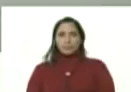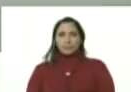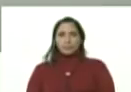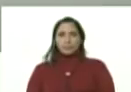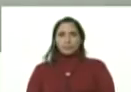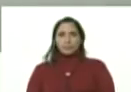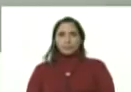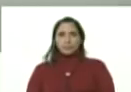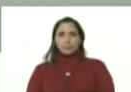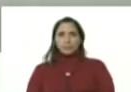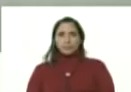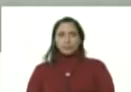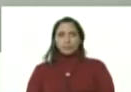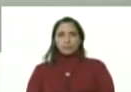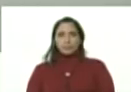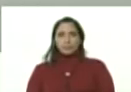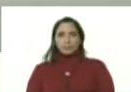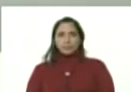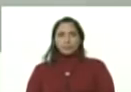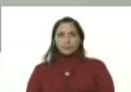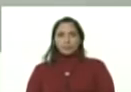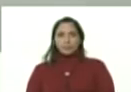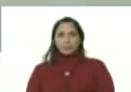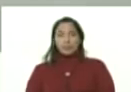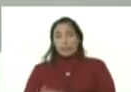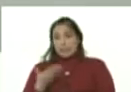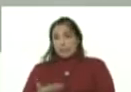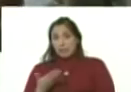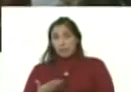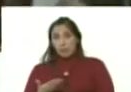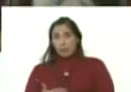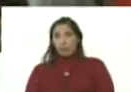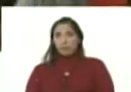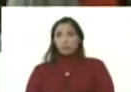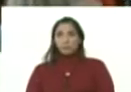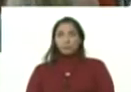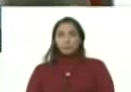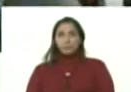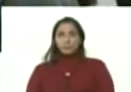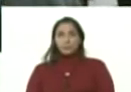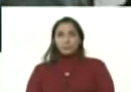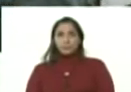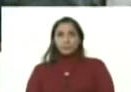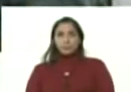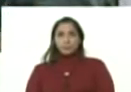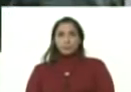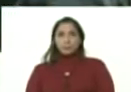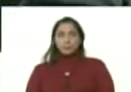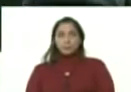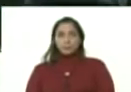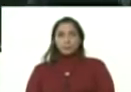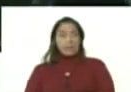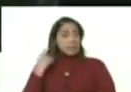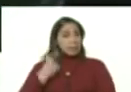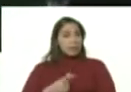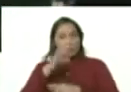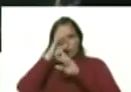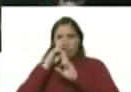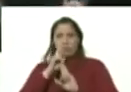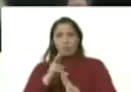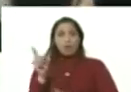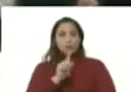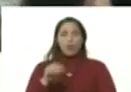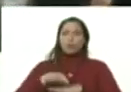Habla. Bien importante lo que sucede en Venezuela, pero por supuesto tenemos que respetarnos y no dejarnos